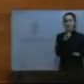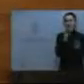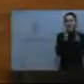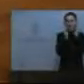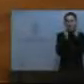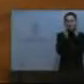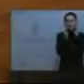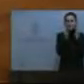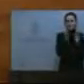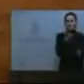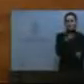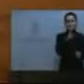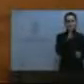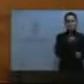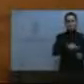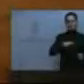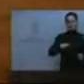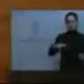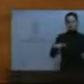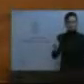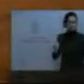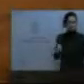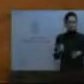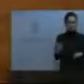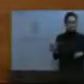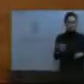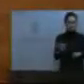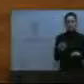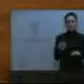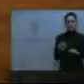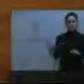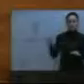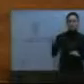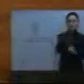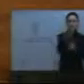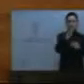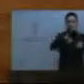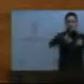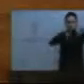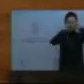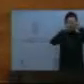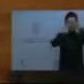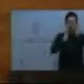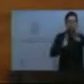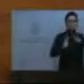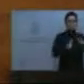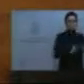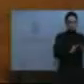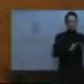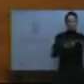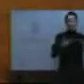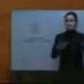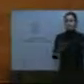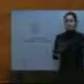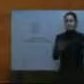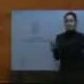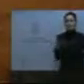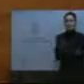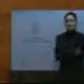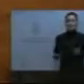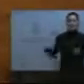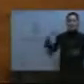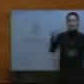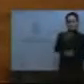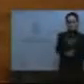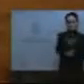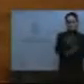estar empadronada en Cantabria, tiene que remitirse a su hospital de referencia, es decir, tiene que volver